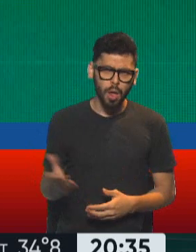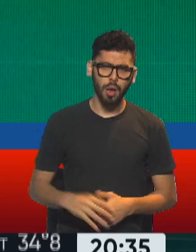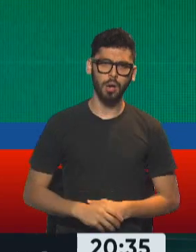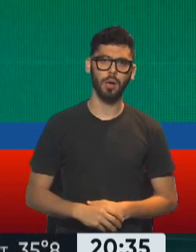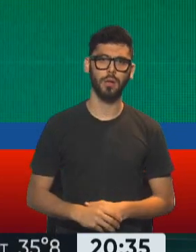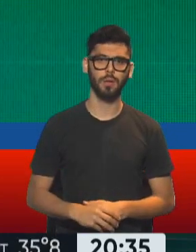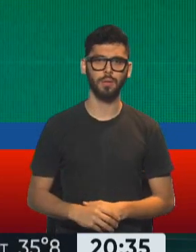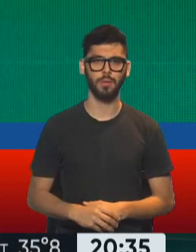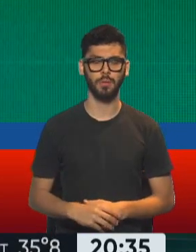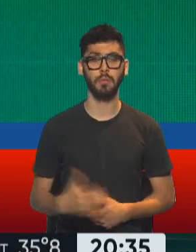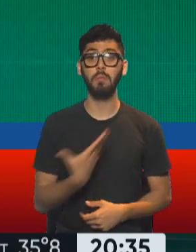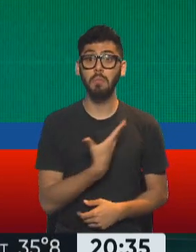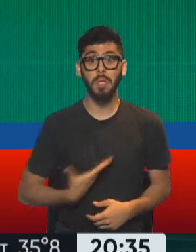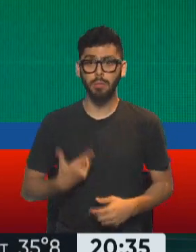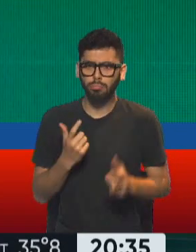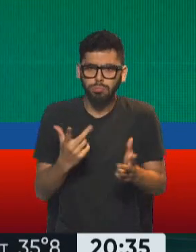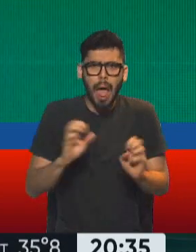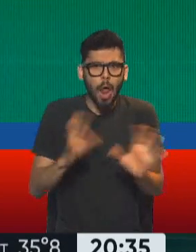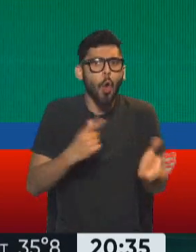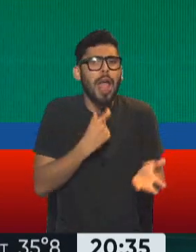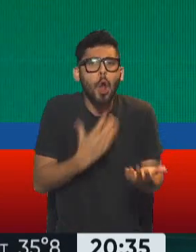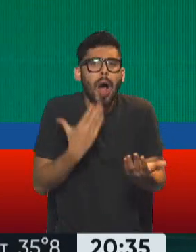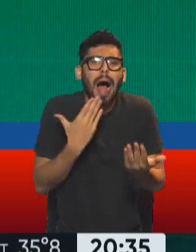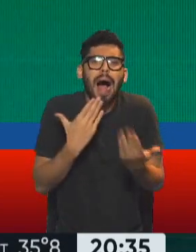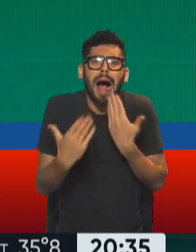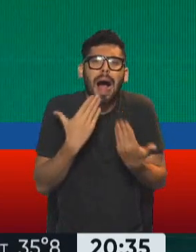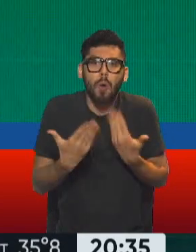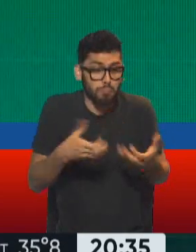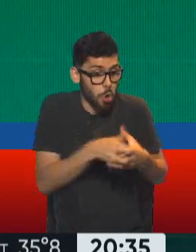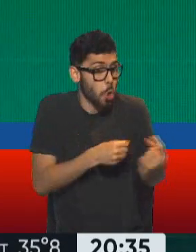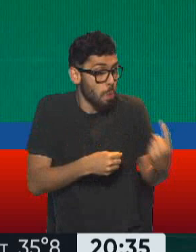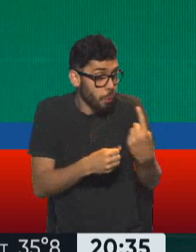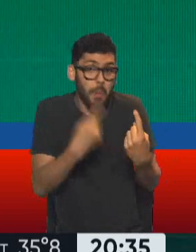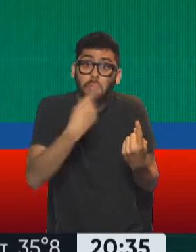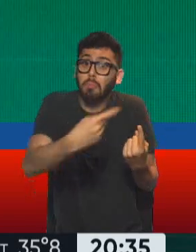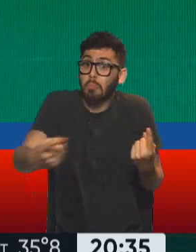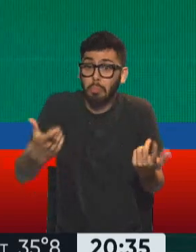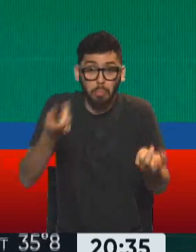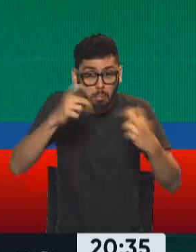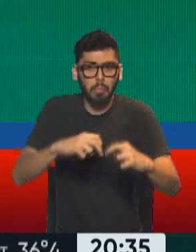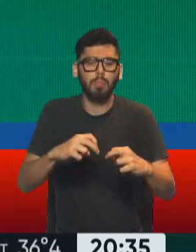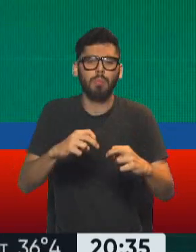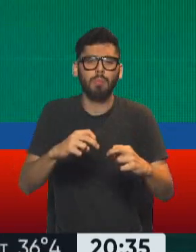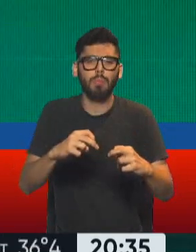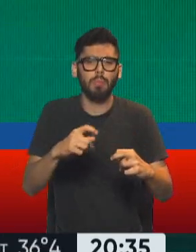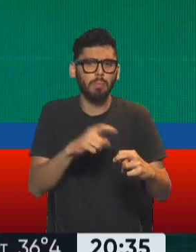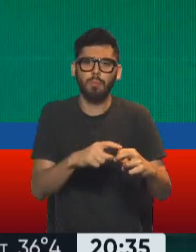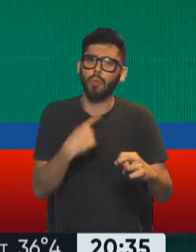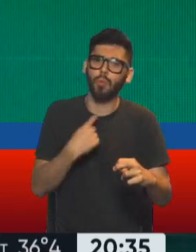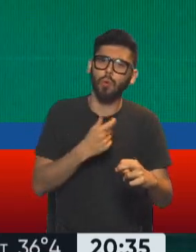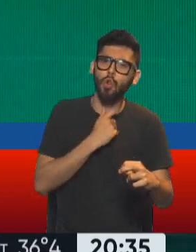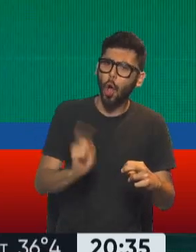el presidente declaró y dijo quiero sentarme a conversar obviamente con los opositores y con quien quiera la pregunta los opositores no quieren